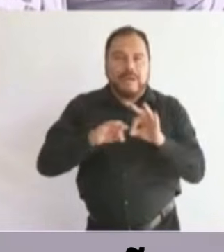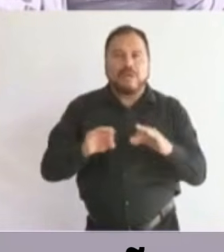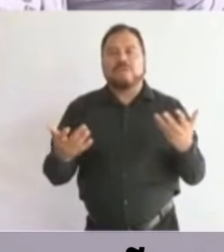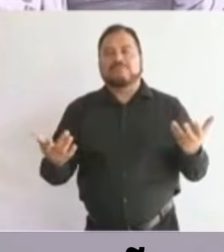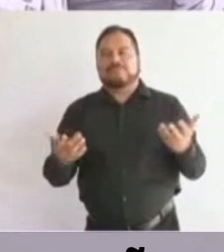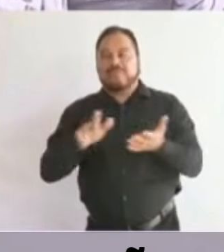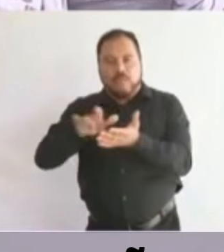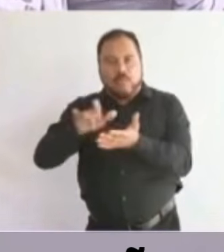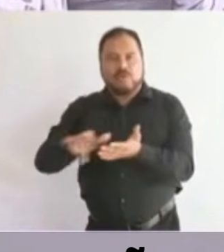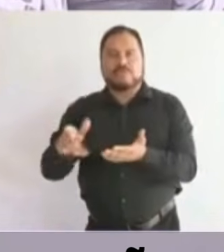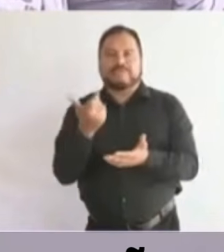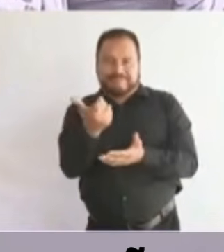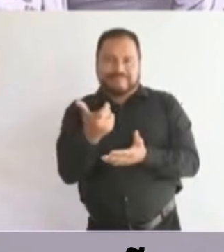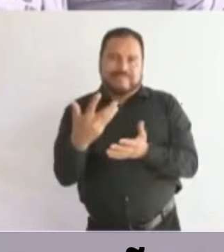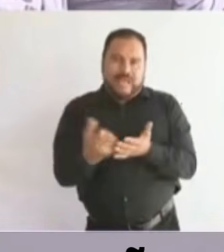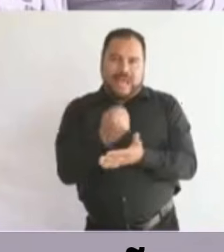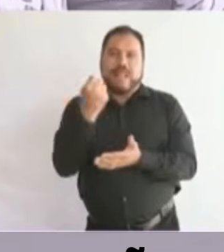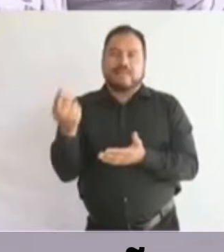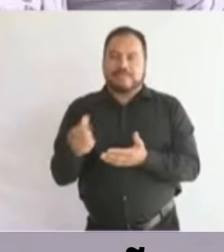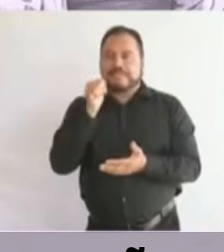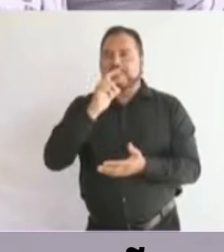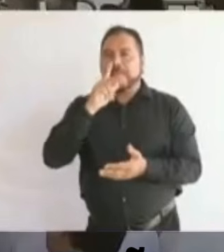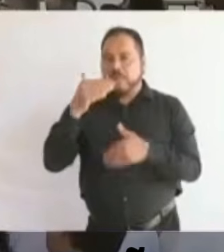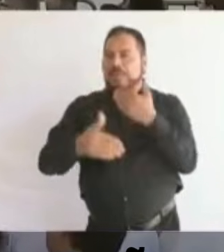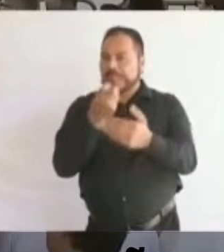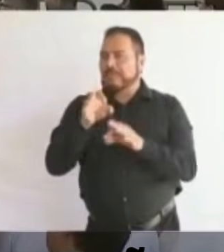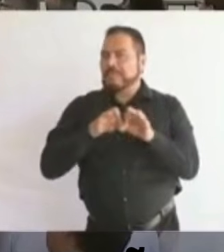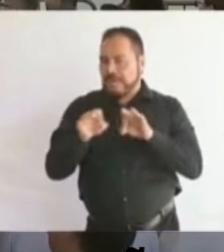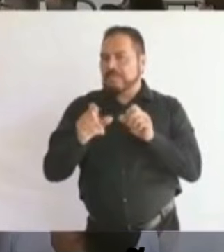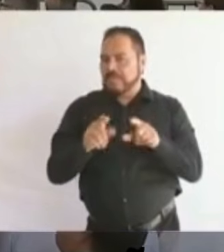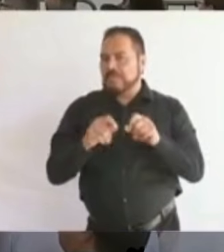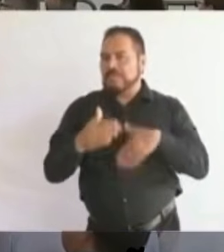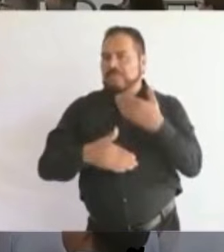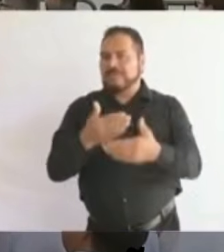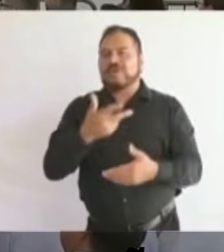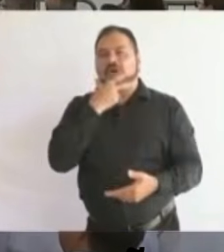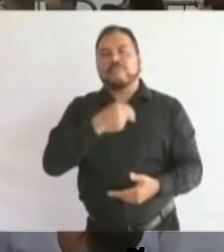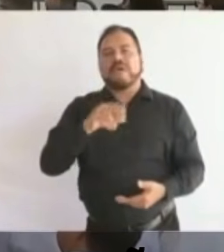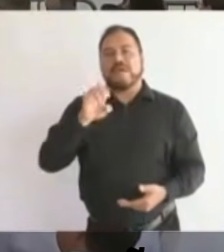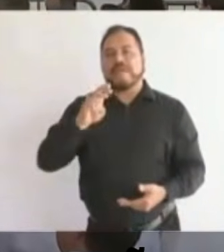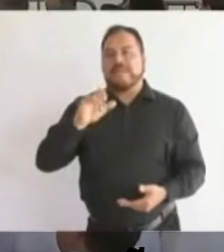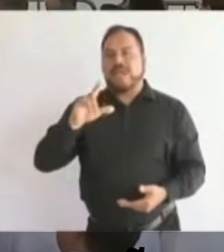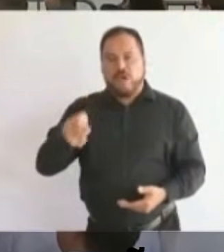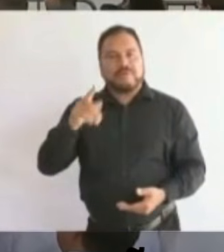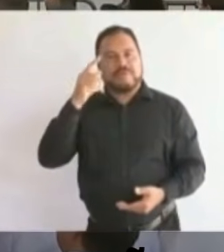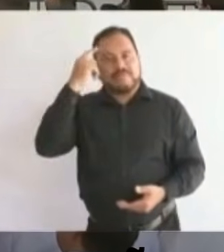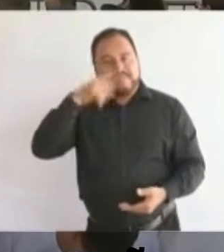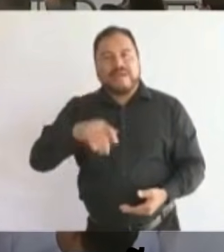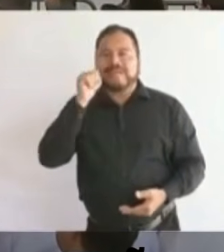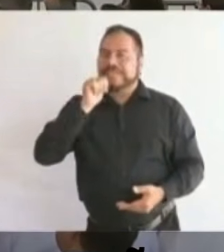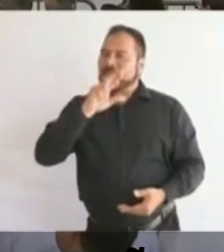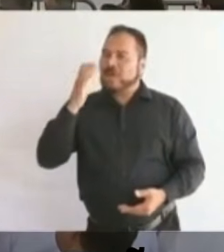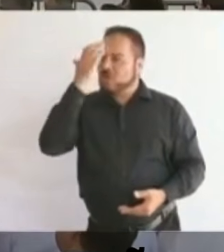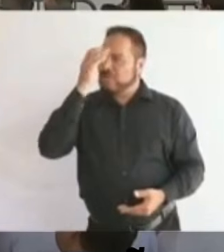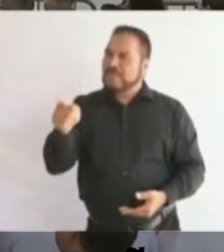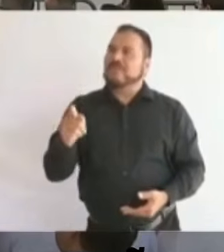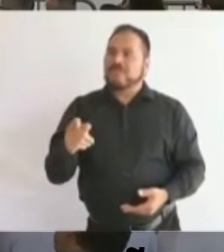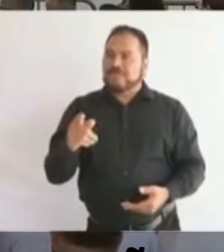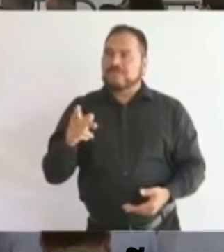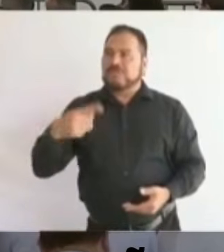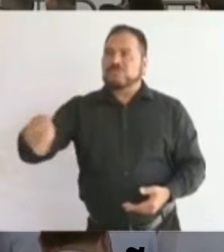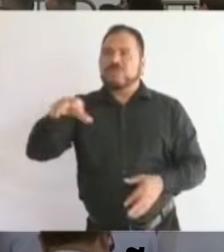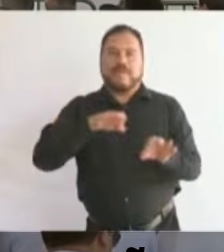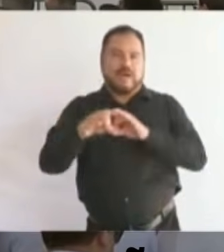de ingreso de las y los trabajadores de CFE. En eso estamos también con Emilia, para que haya siempre un reconocimiento a su